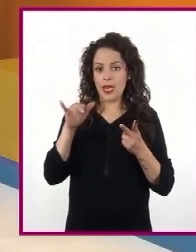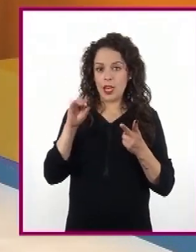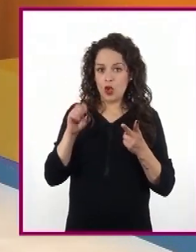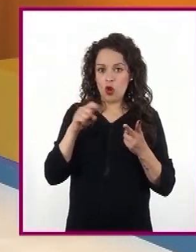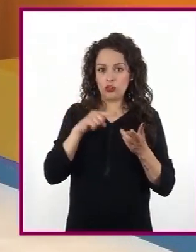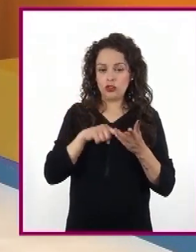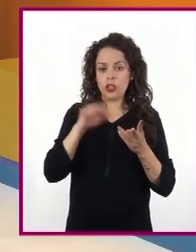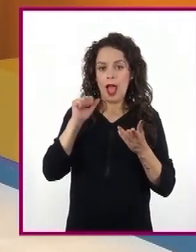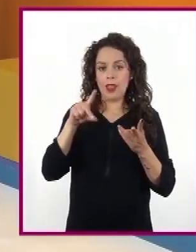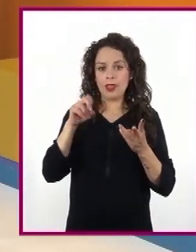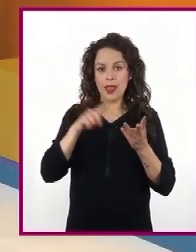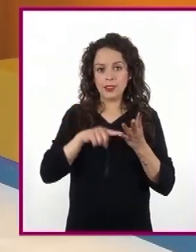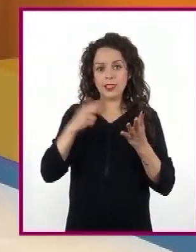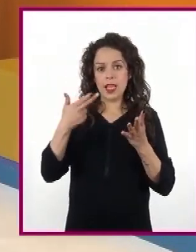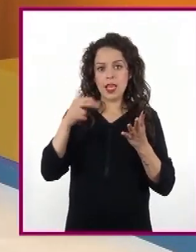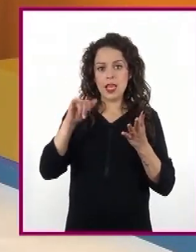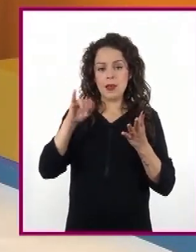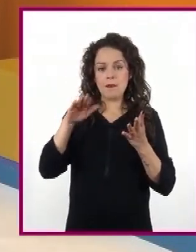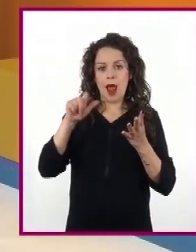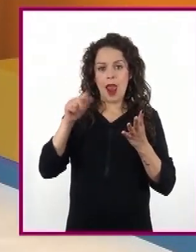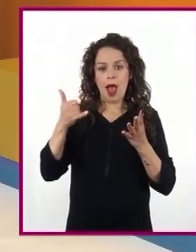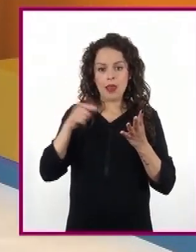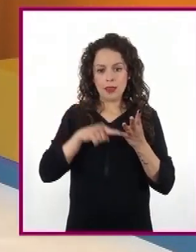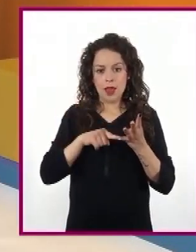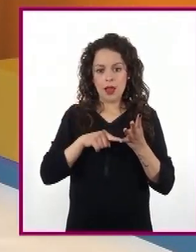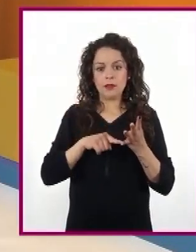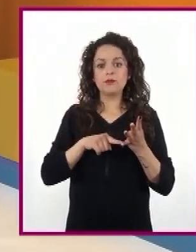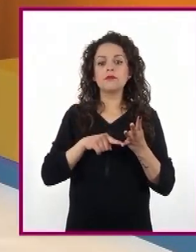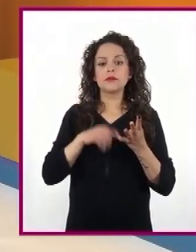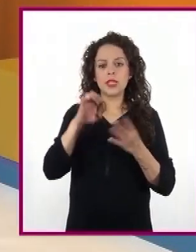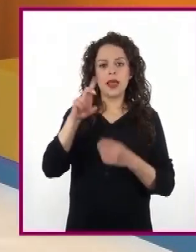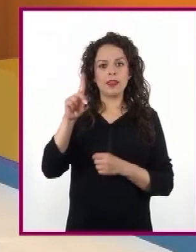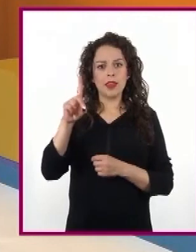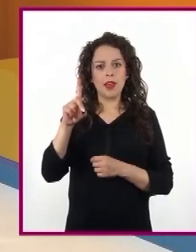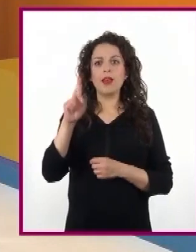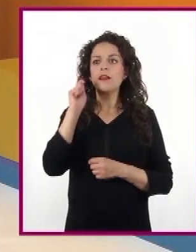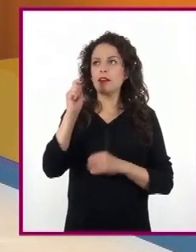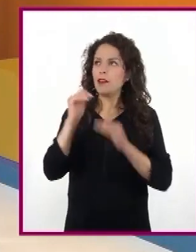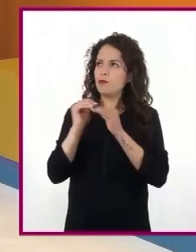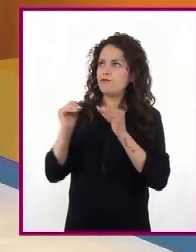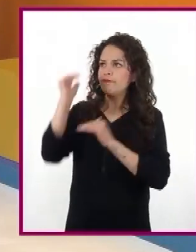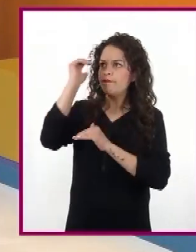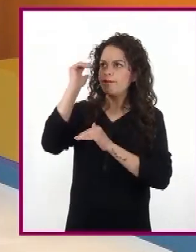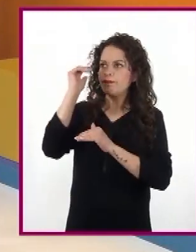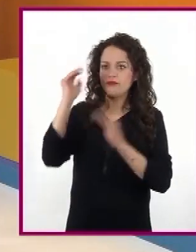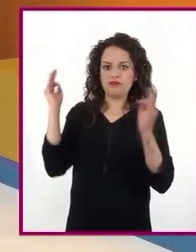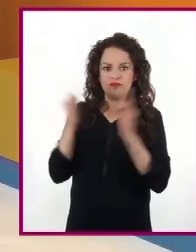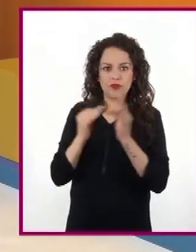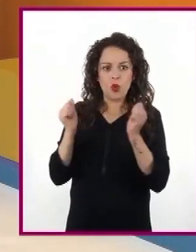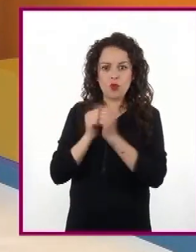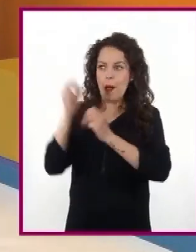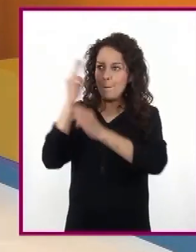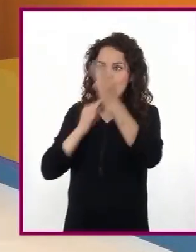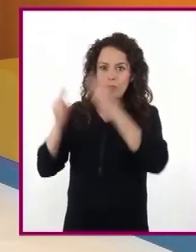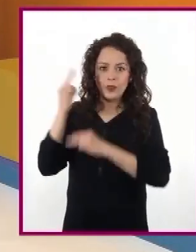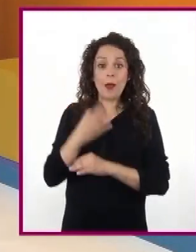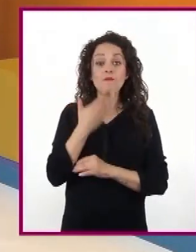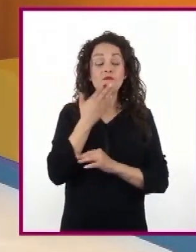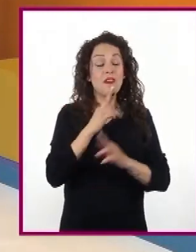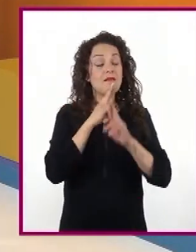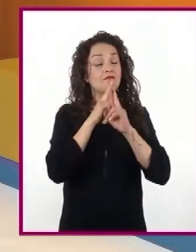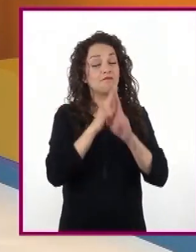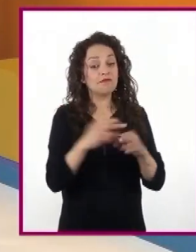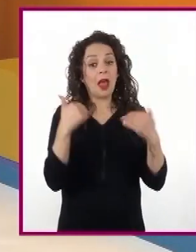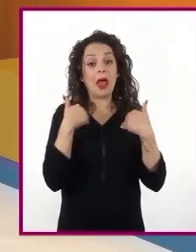Himalaya presentan clima EV, polar de alta montaña. Muy bien contestado. Nos ha quedado